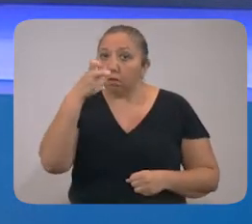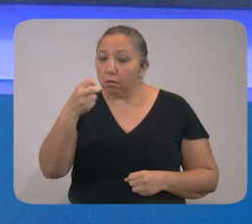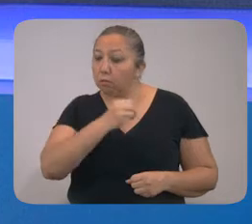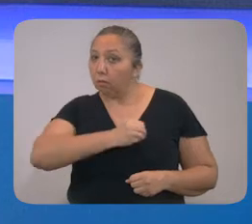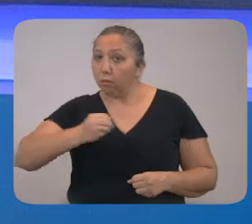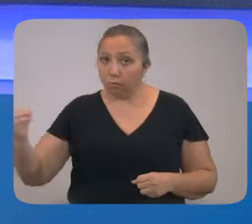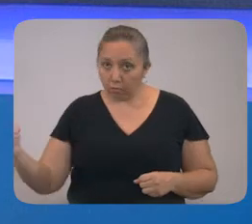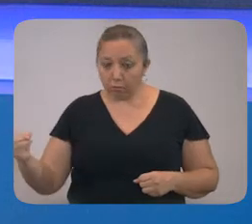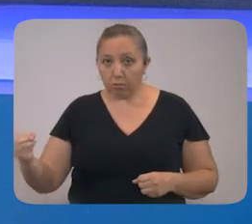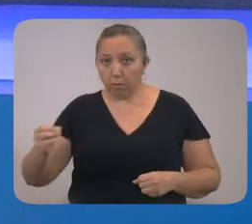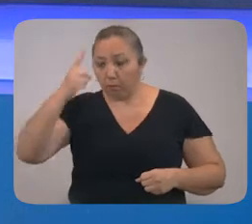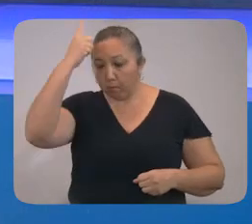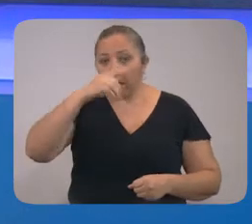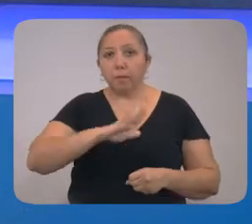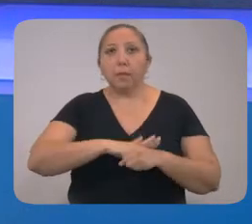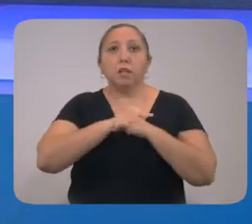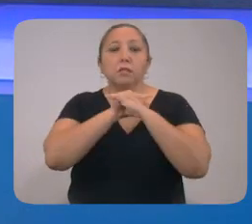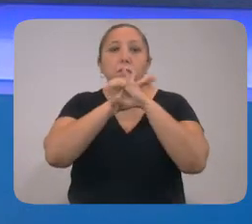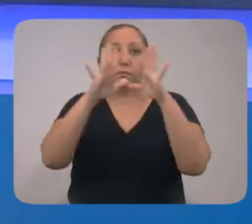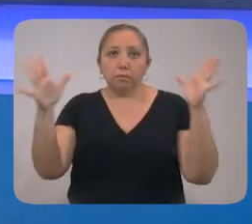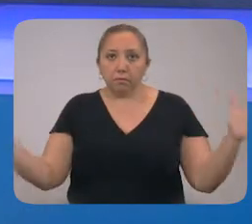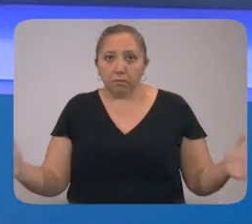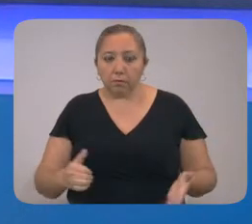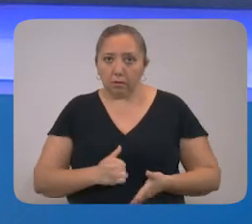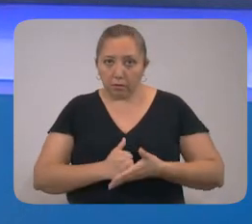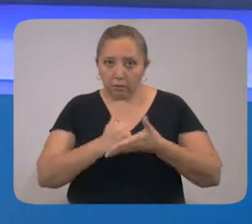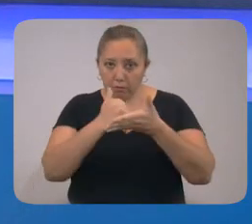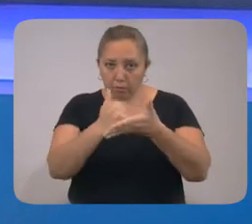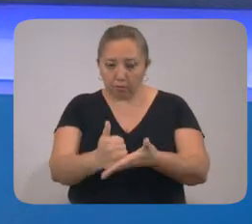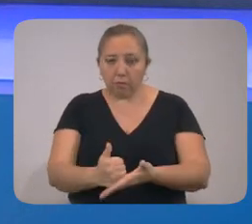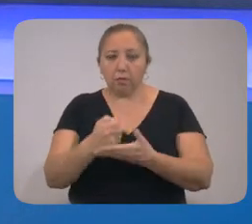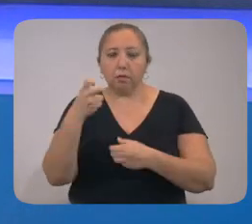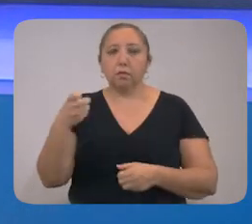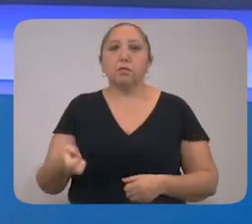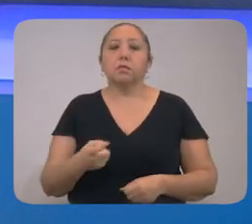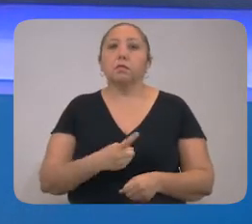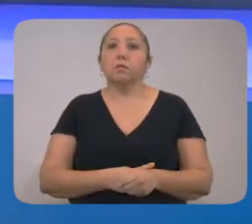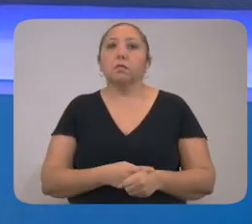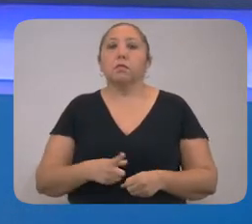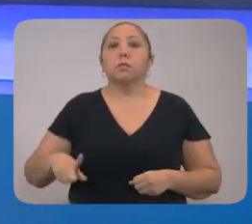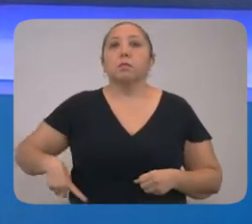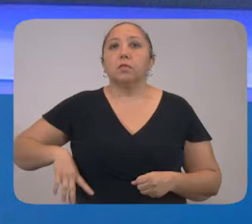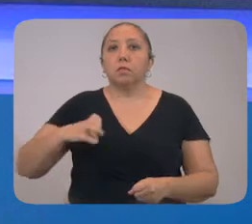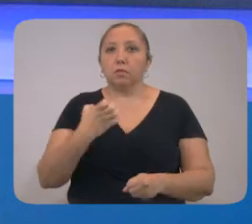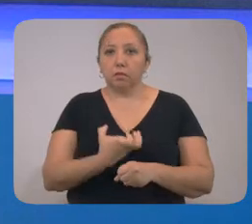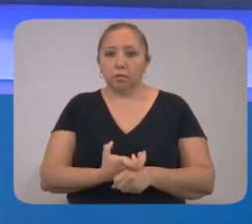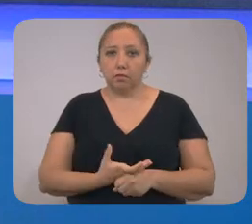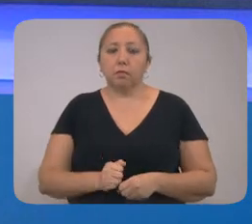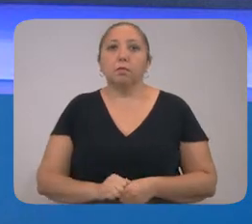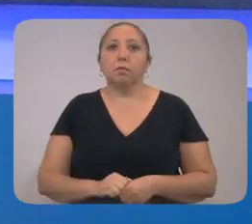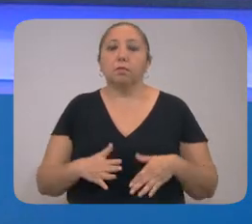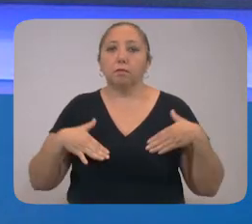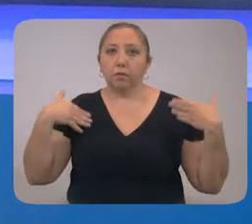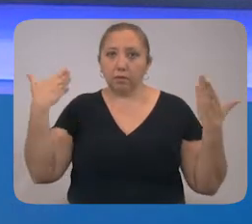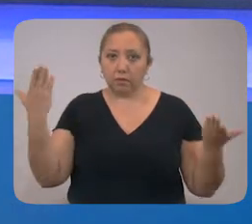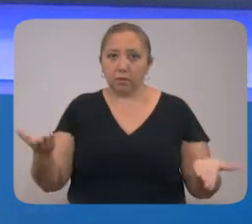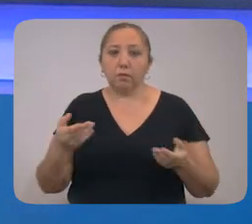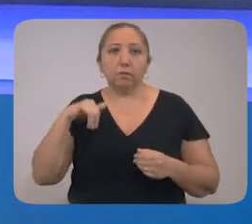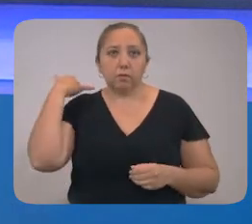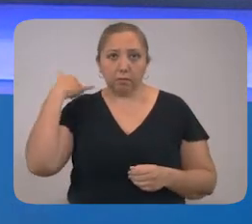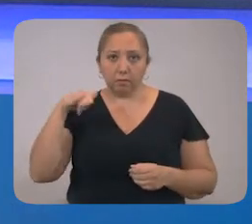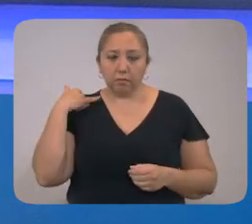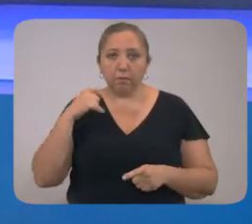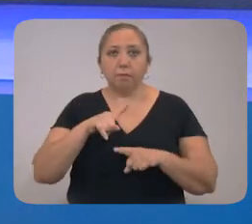obligatorias. Para mayor información y asistencia sobre esta contingencia, el Gobierno del Estado ha puesto a disposición de los